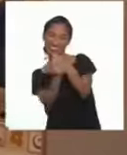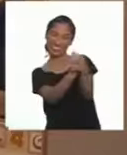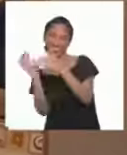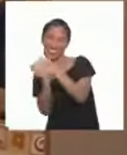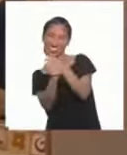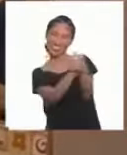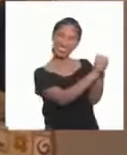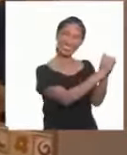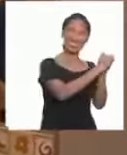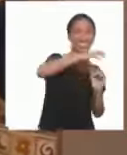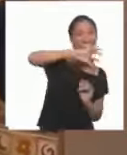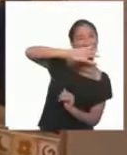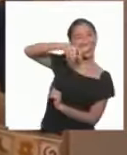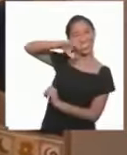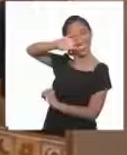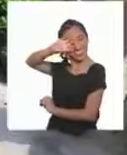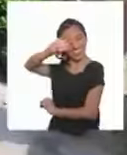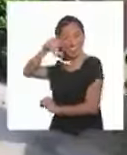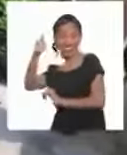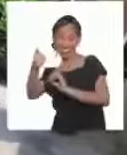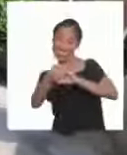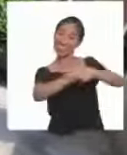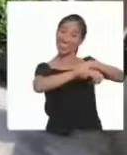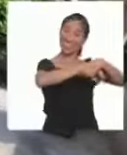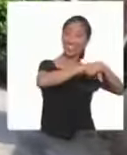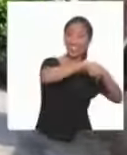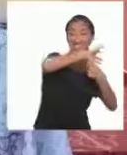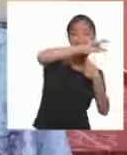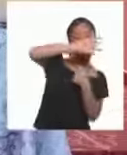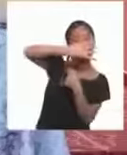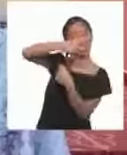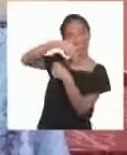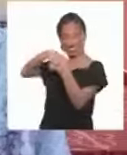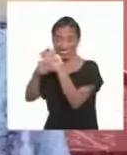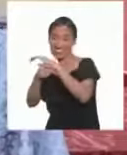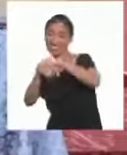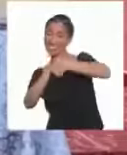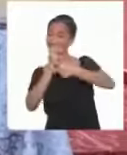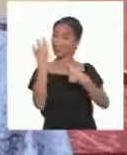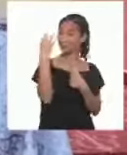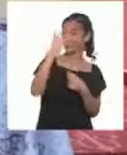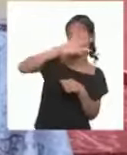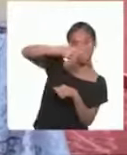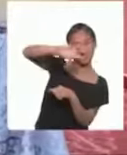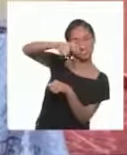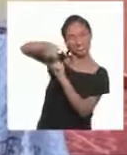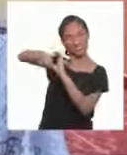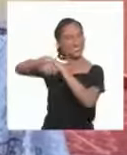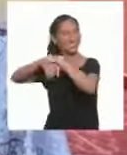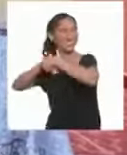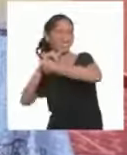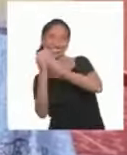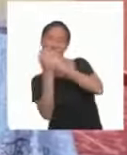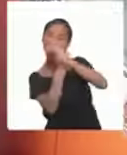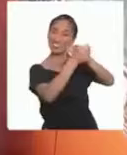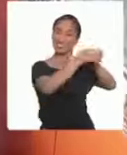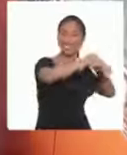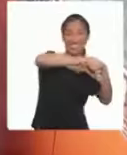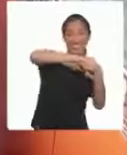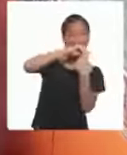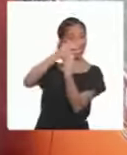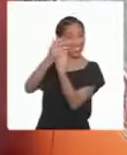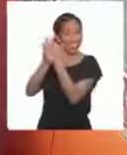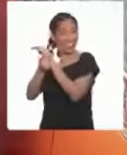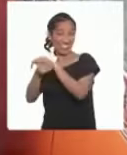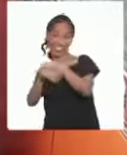Mi mejor amigo es el agua con jabón, agua con jabón, agua con jabón. Lavo bien mis manos con agua y con jabón, agua